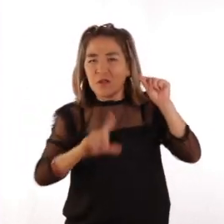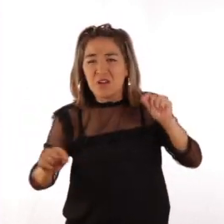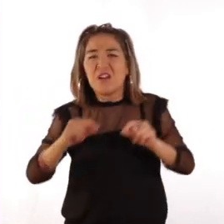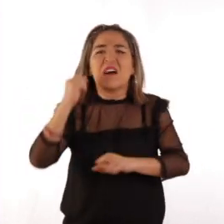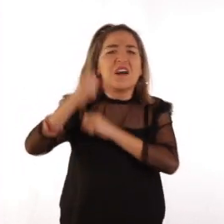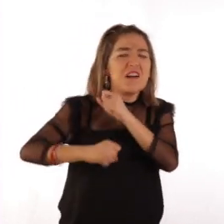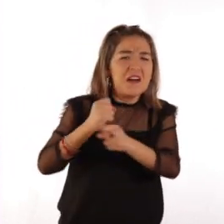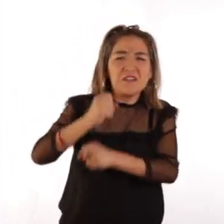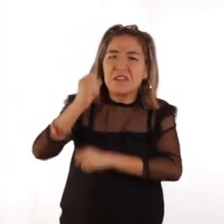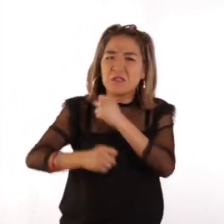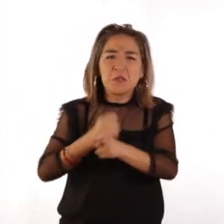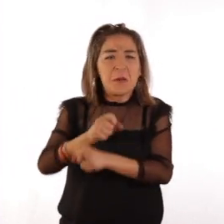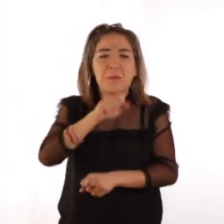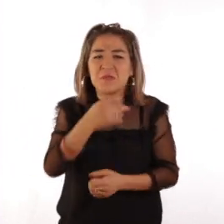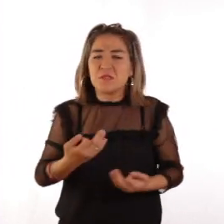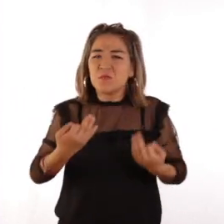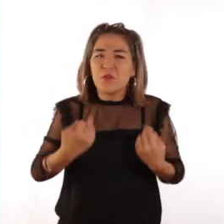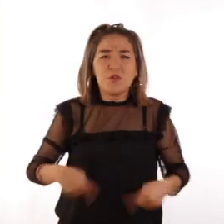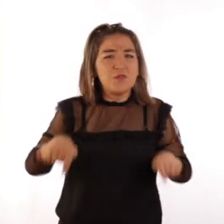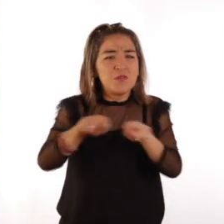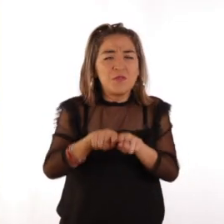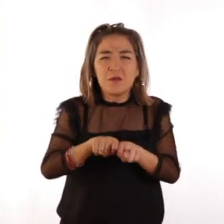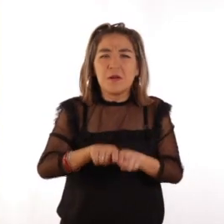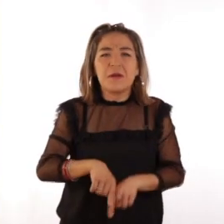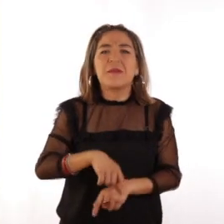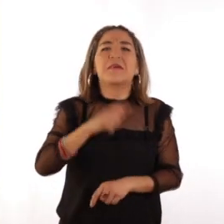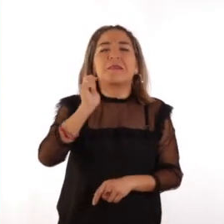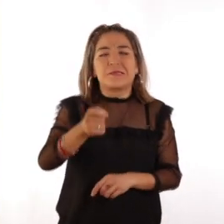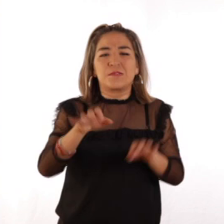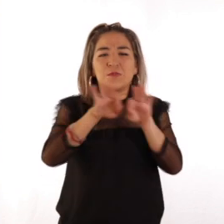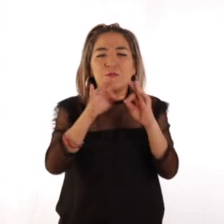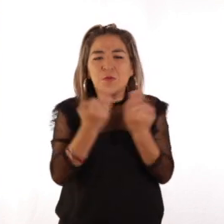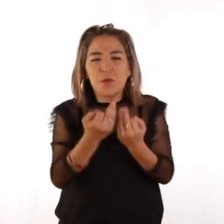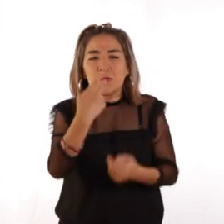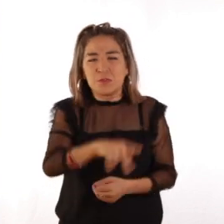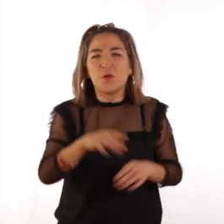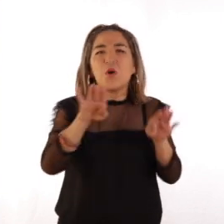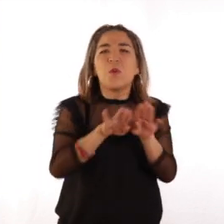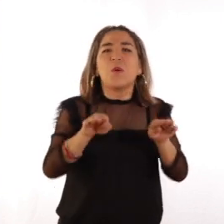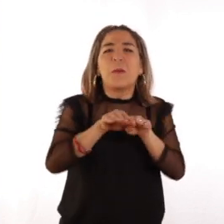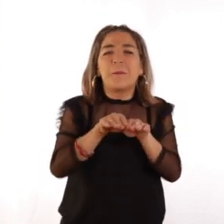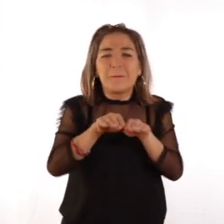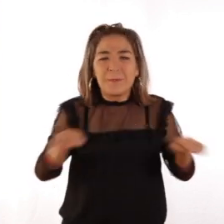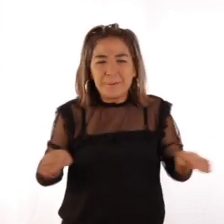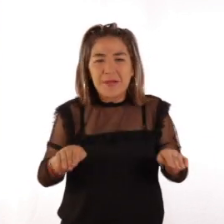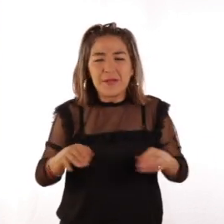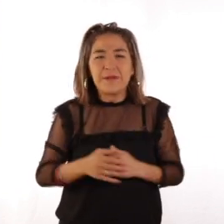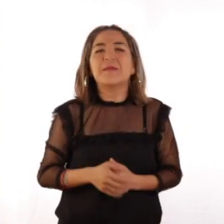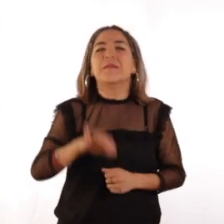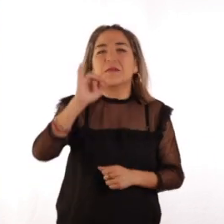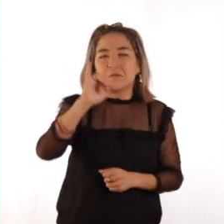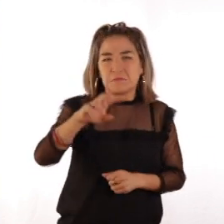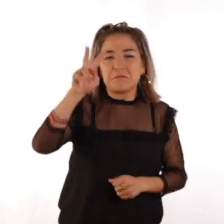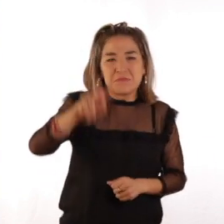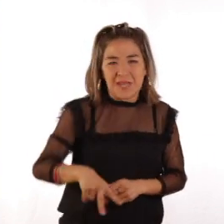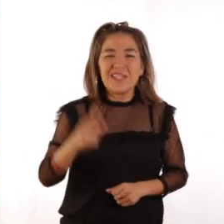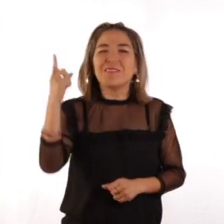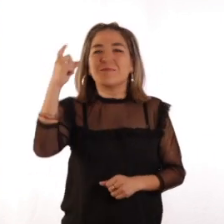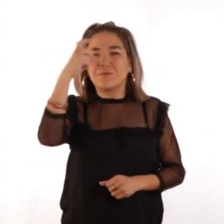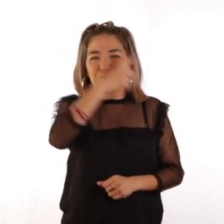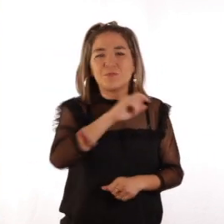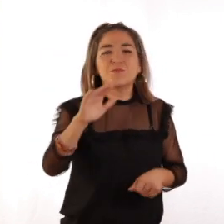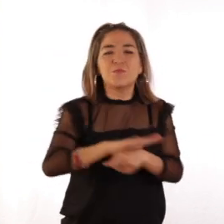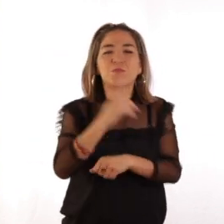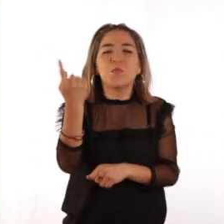siempre a través de los años se ha hecho de la misma forma? Los métodos para medir ciertamente